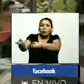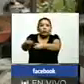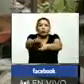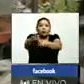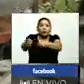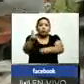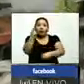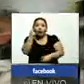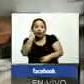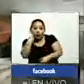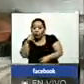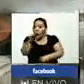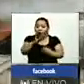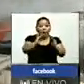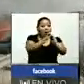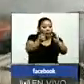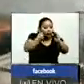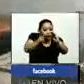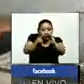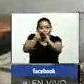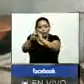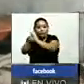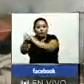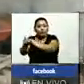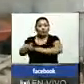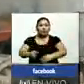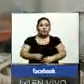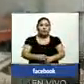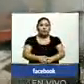e inspecciones casa por casa.